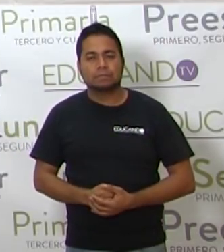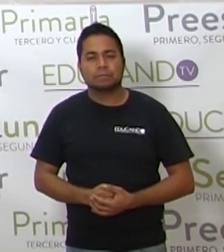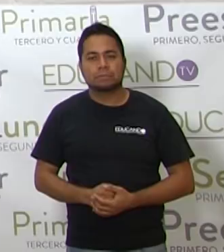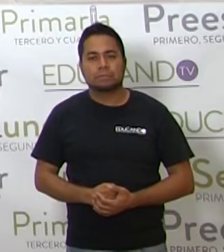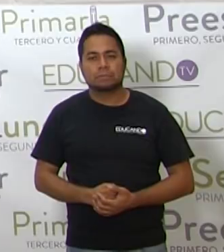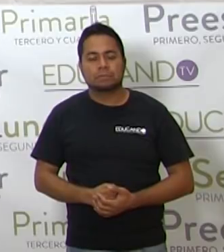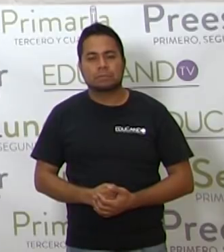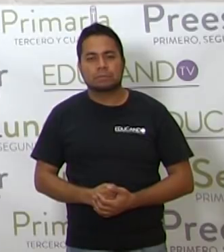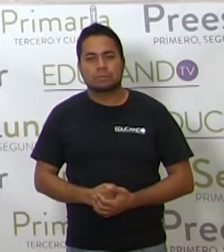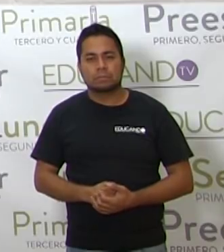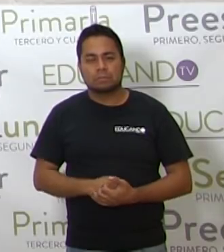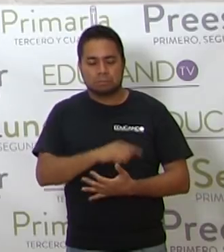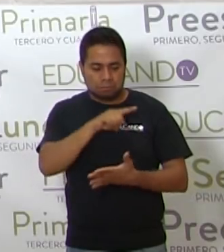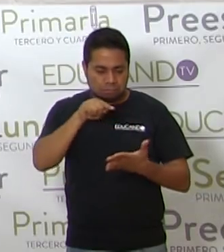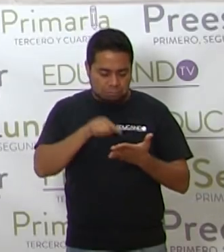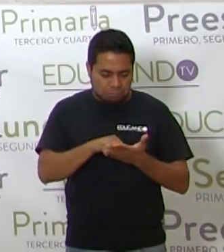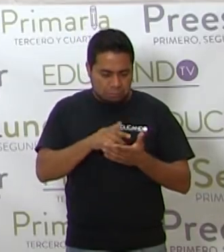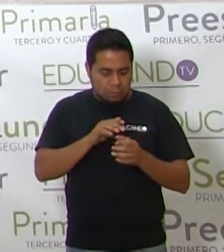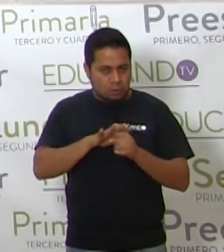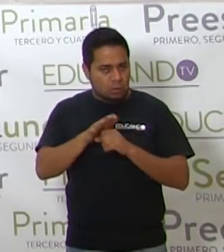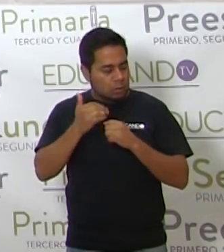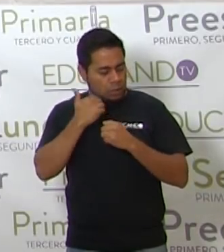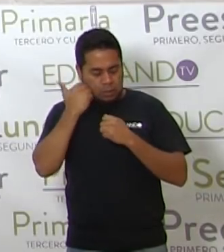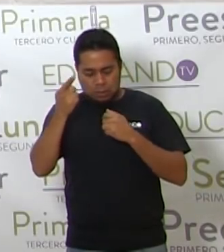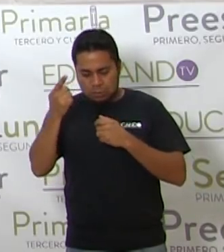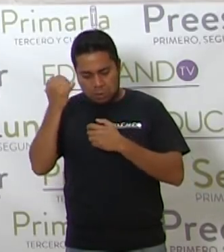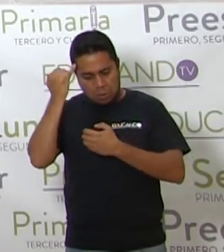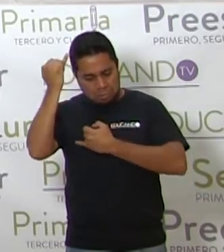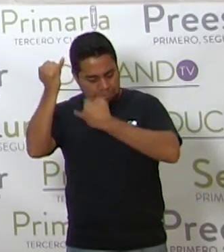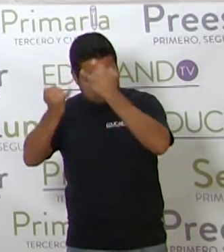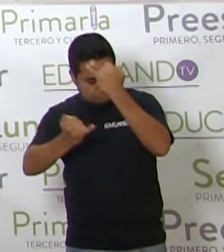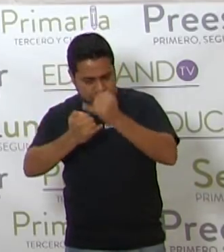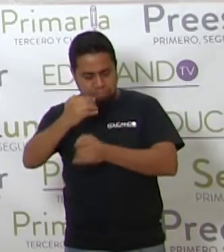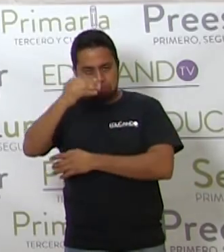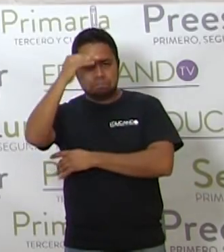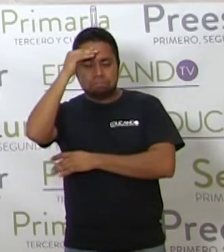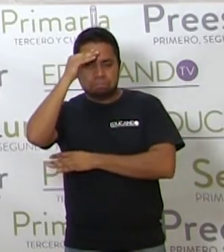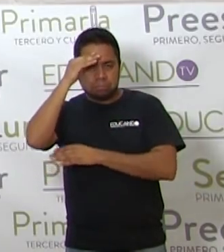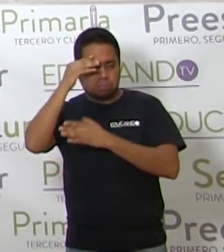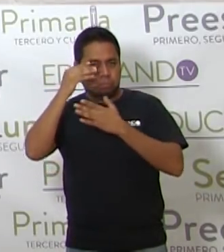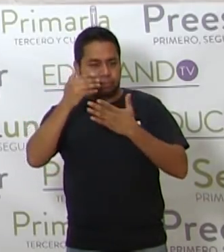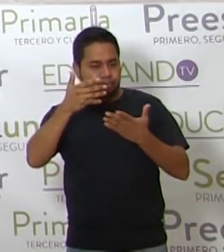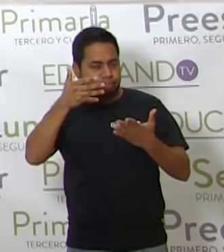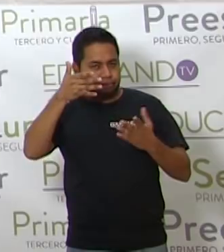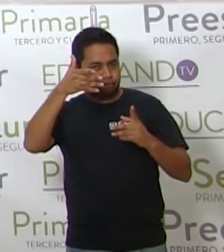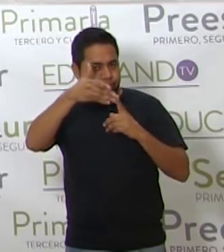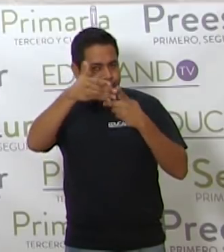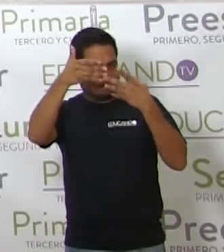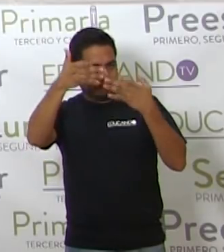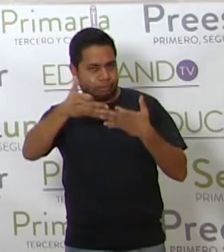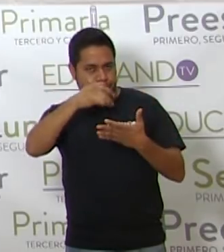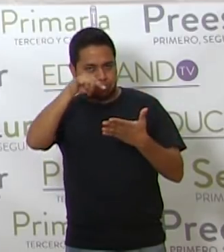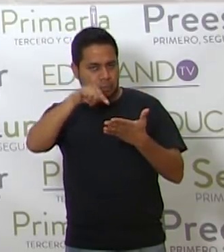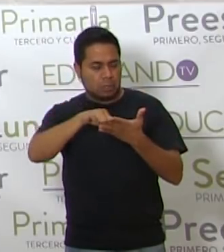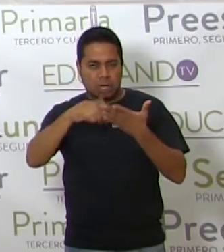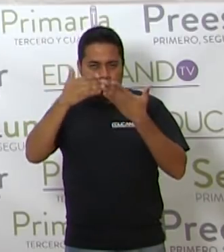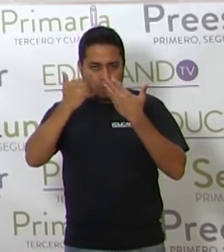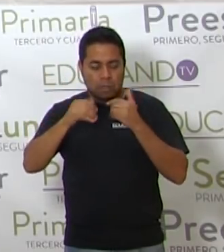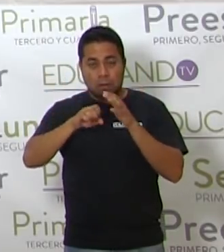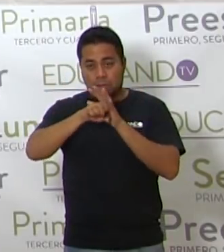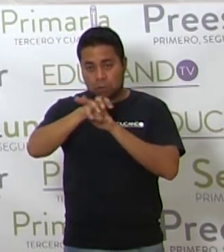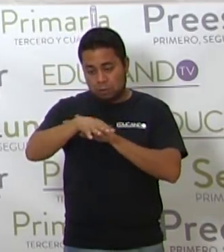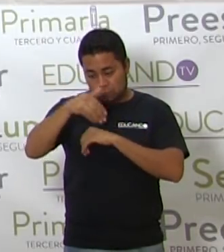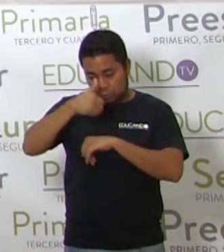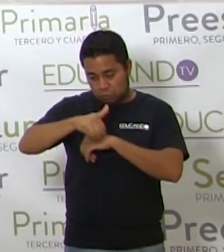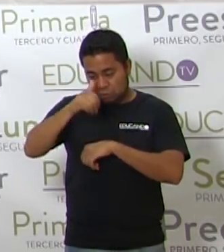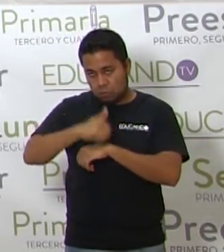en cualquier lugar que tú te imagines. ¿Bien? Ahora, entonces, si el acto